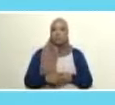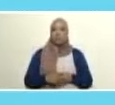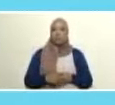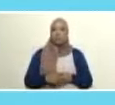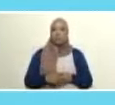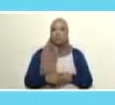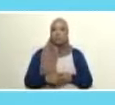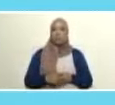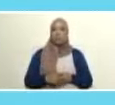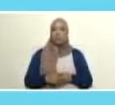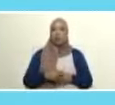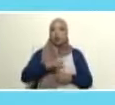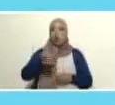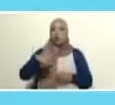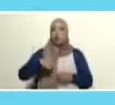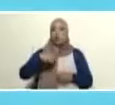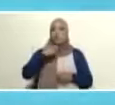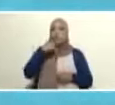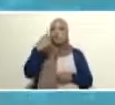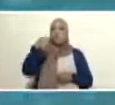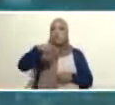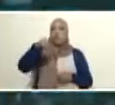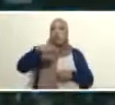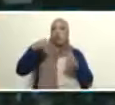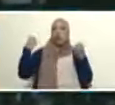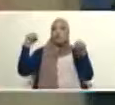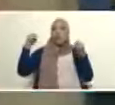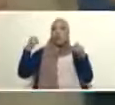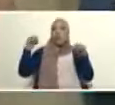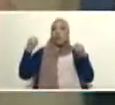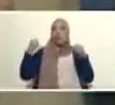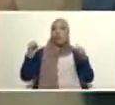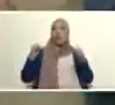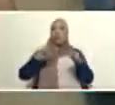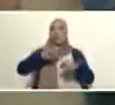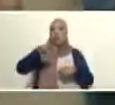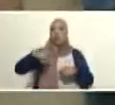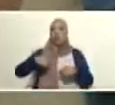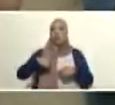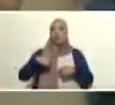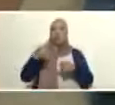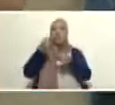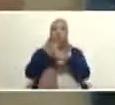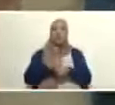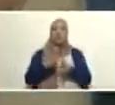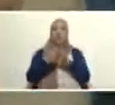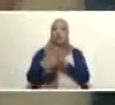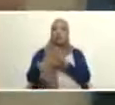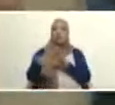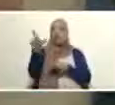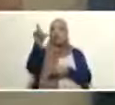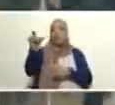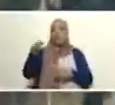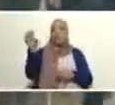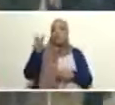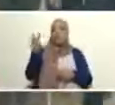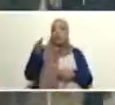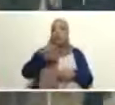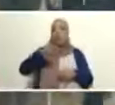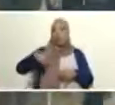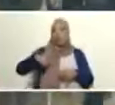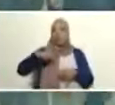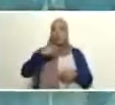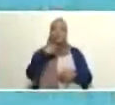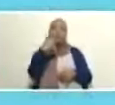Somos voceros y estamos activos y nosotros defendemos el Esequibo. Somos